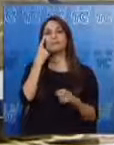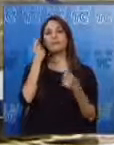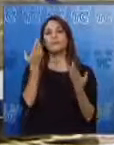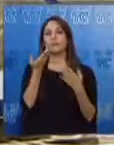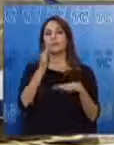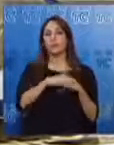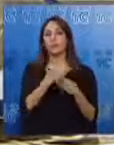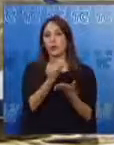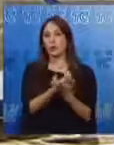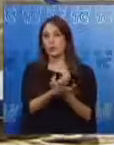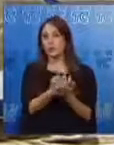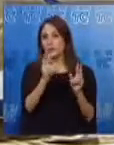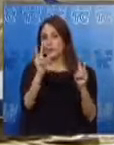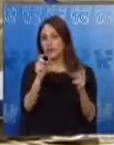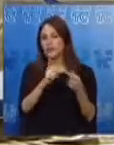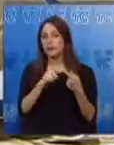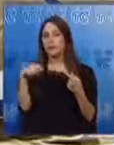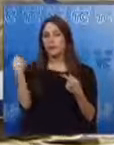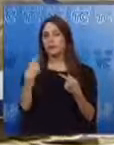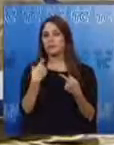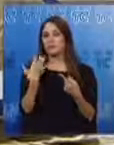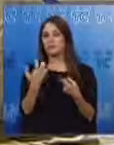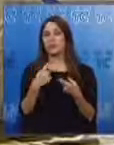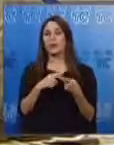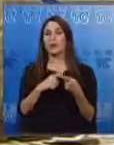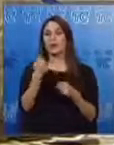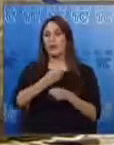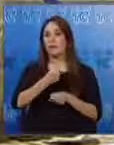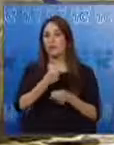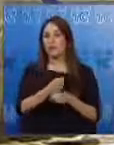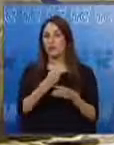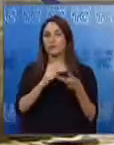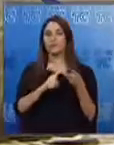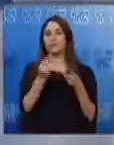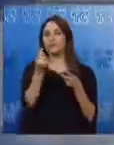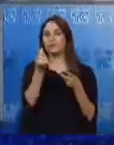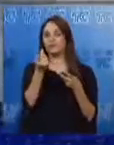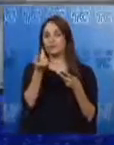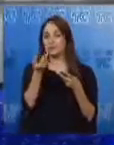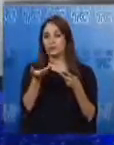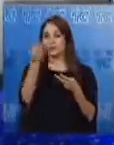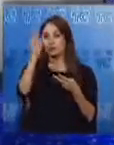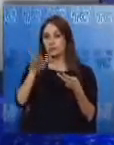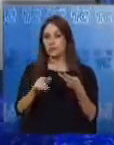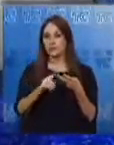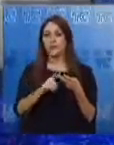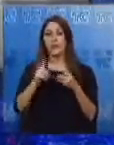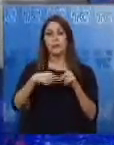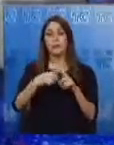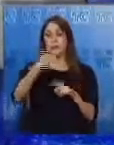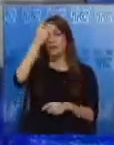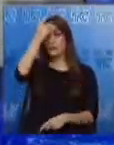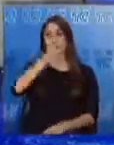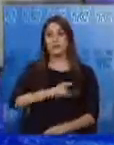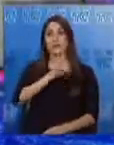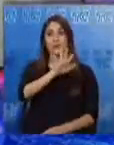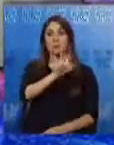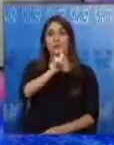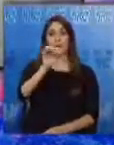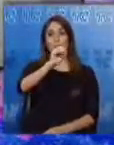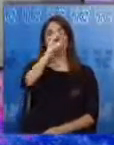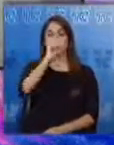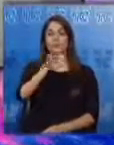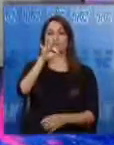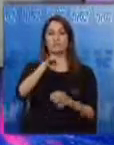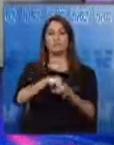con economía, por ejemplo, empleo, precios. De los ciudadanos decididos, el 51% serán